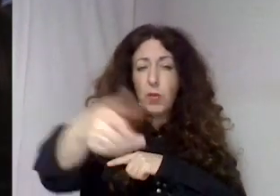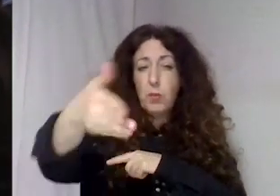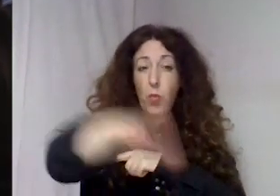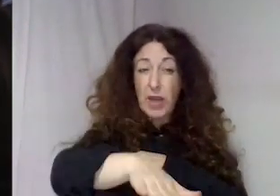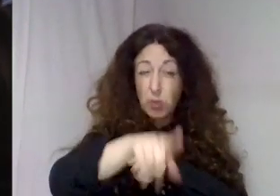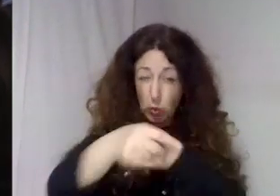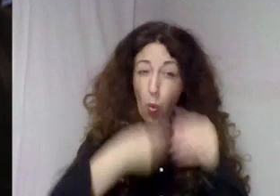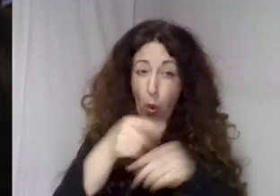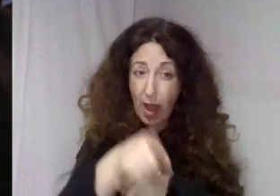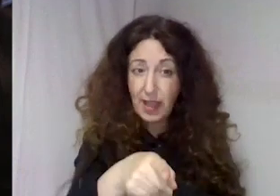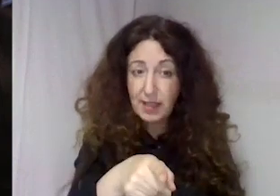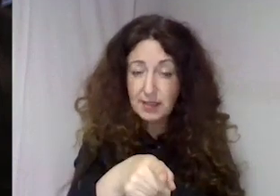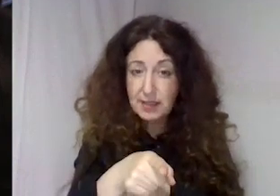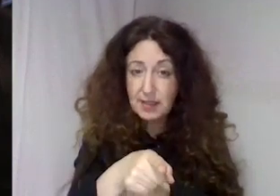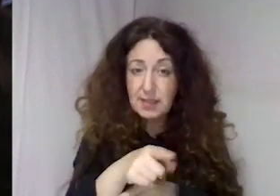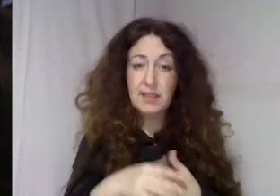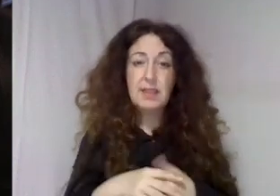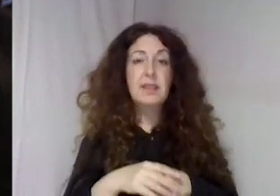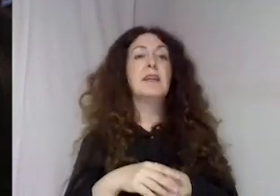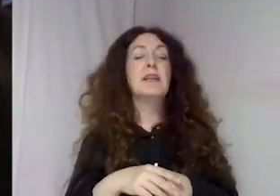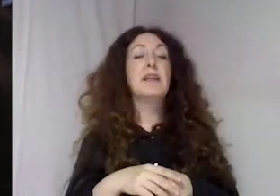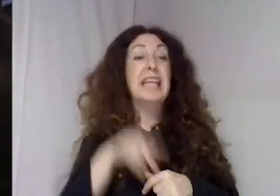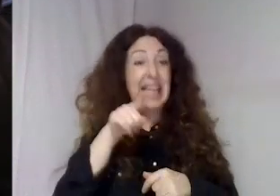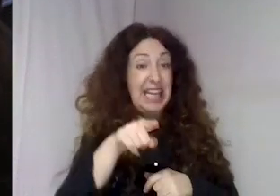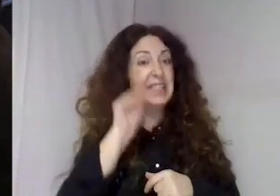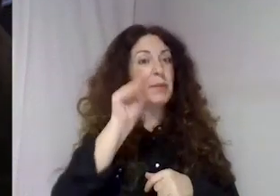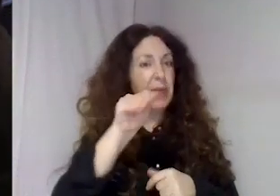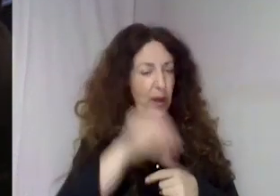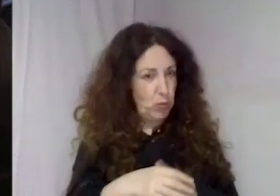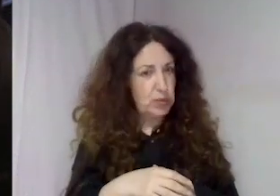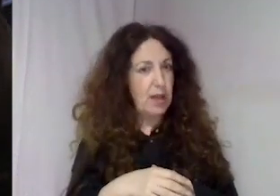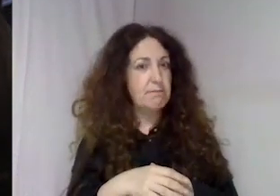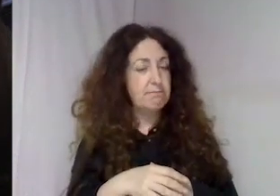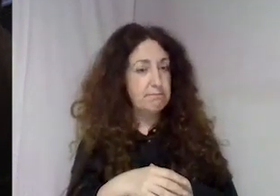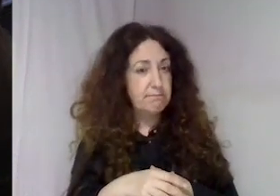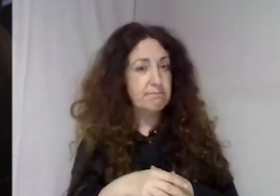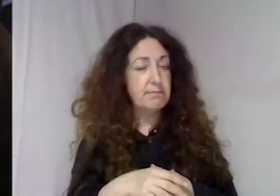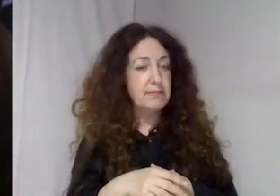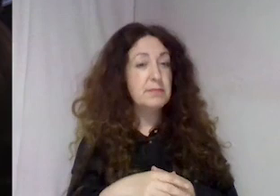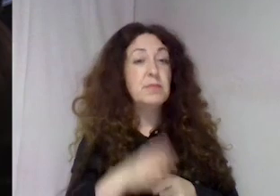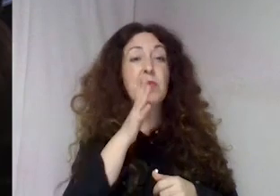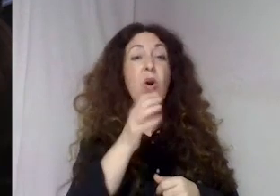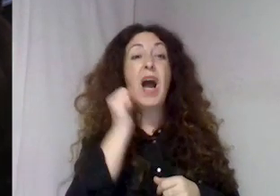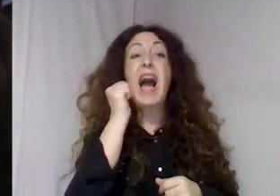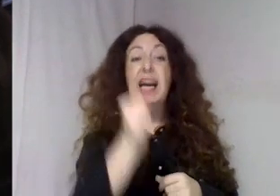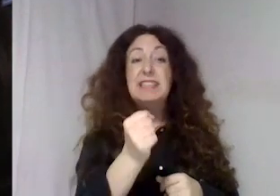escena de la película El tercer hombre de Herbert Reed, ¿no? Cuando en la famosa noria de Viena,